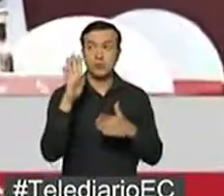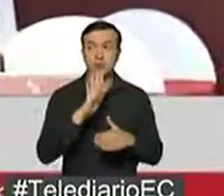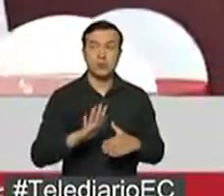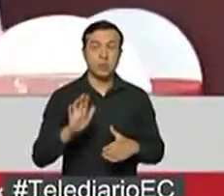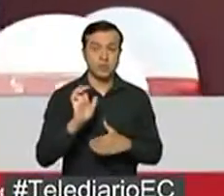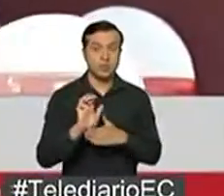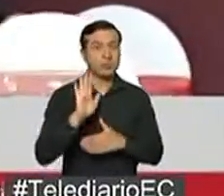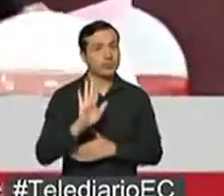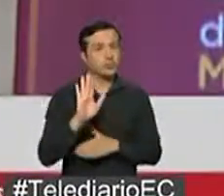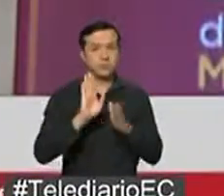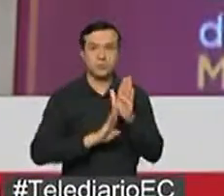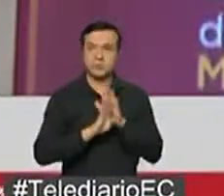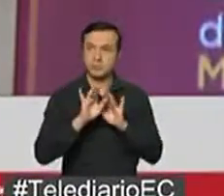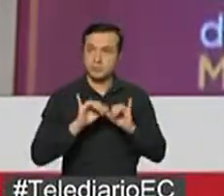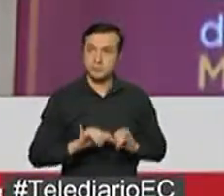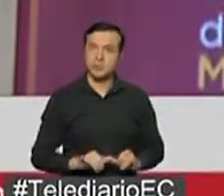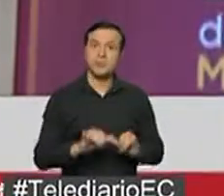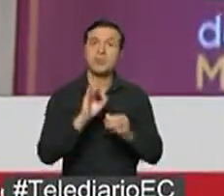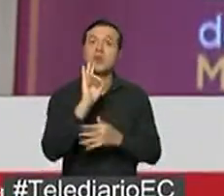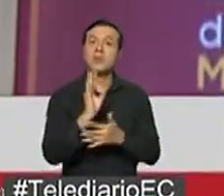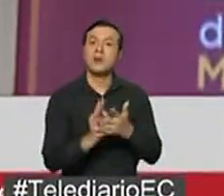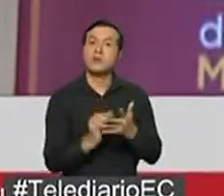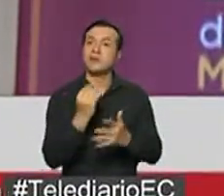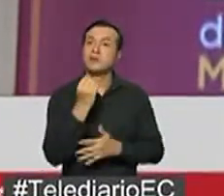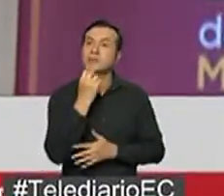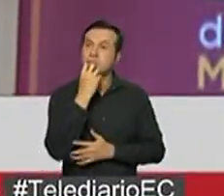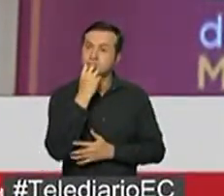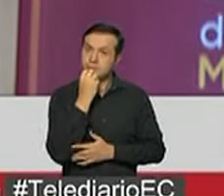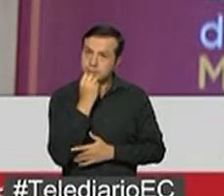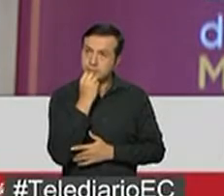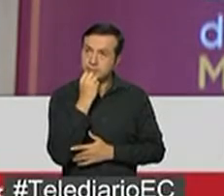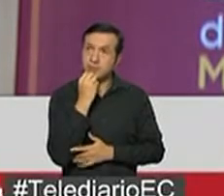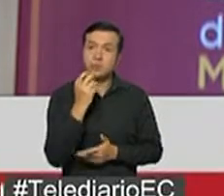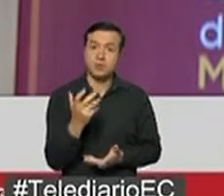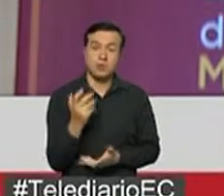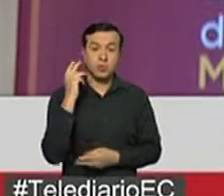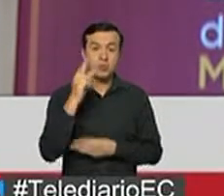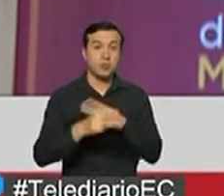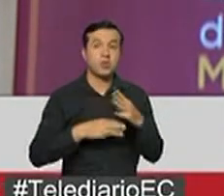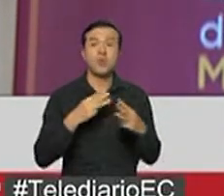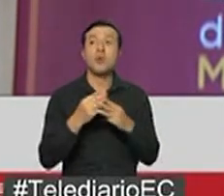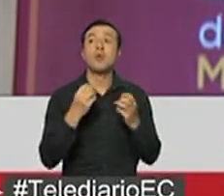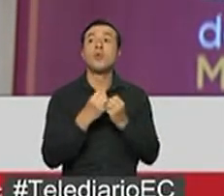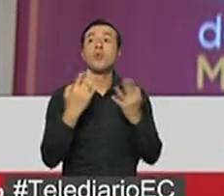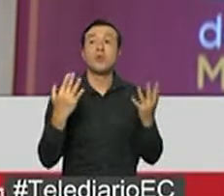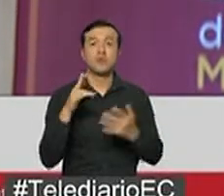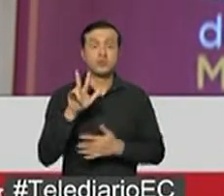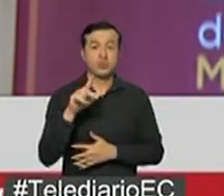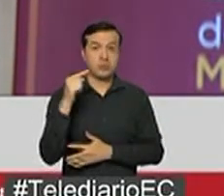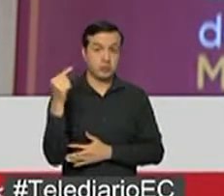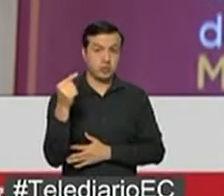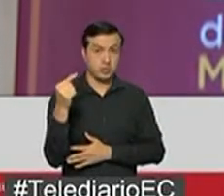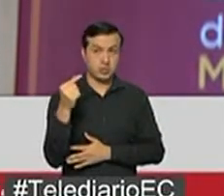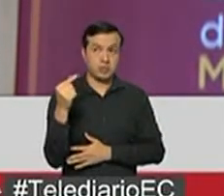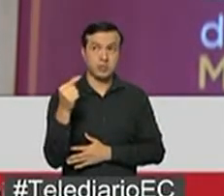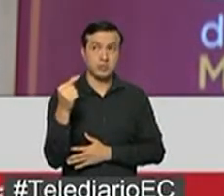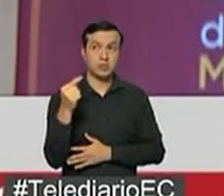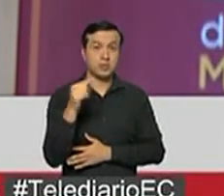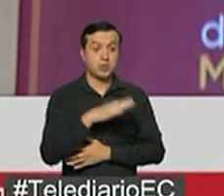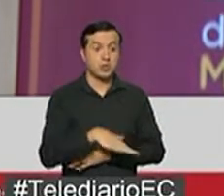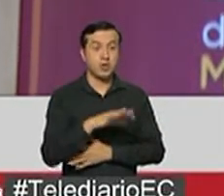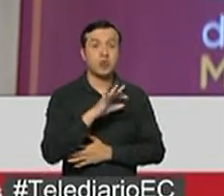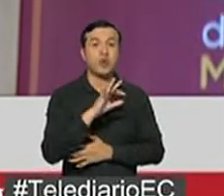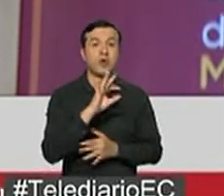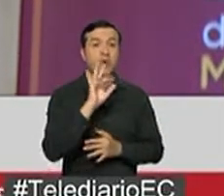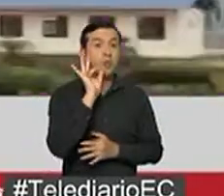por su gran potencial en promedio de oro por tonelada de roca en el mundo es de 3 gramos en fruta del norte